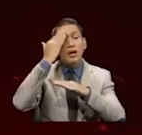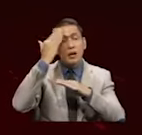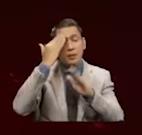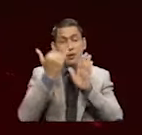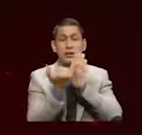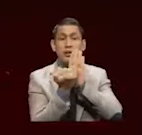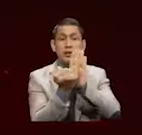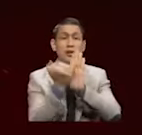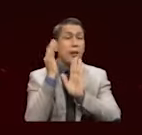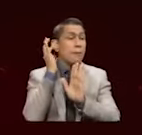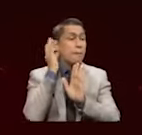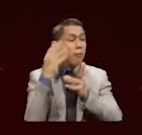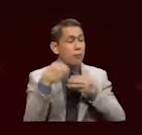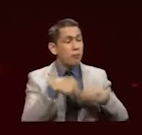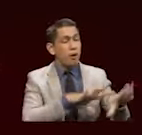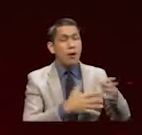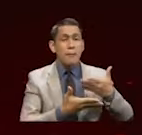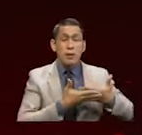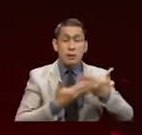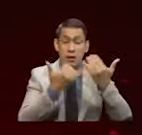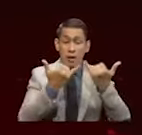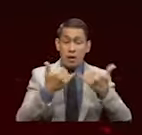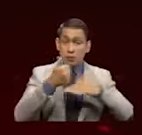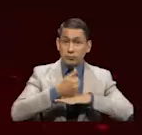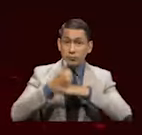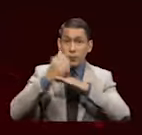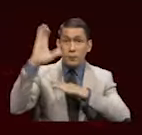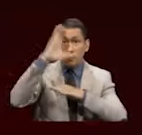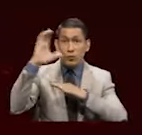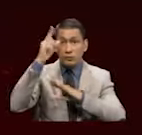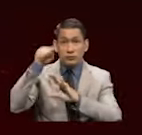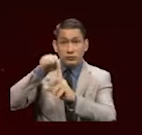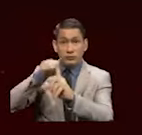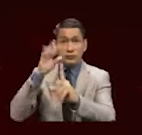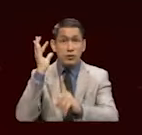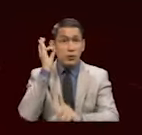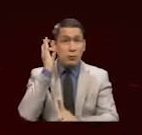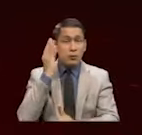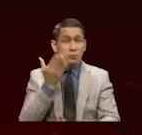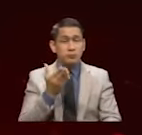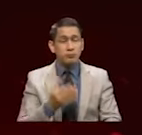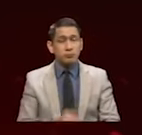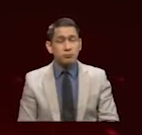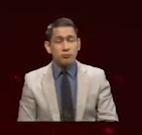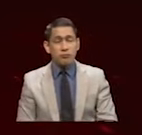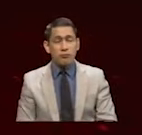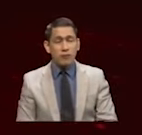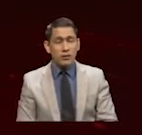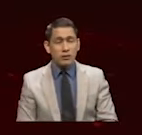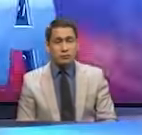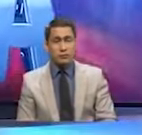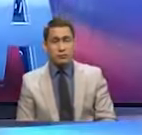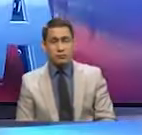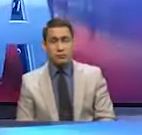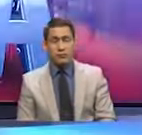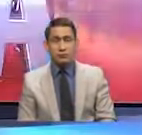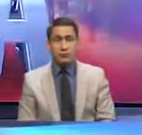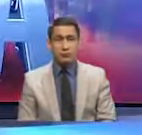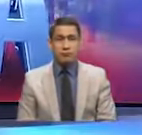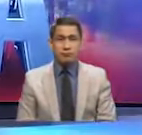Las investigaciones continúan para ubicarla y capturarla. Fernando Escurra, TC Televisión.